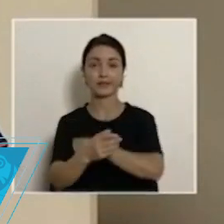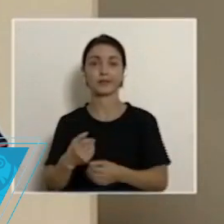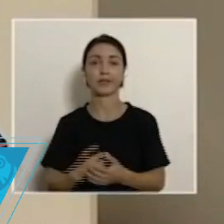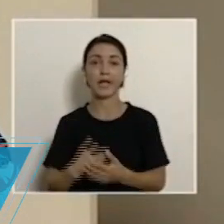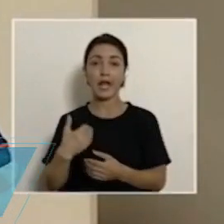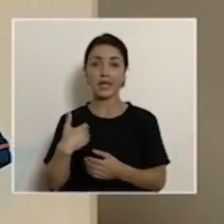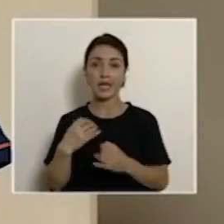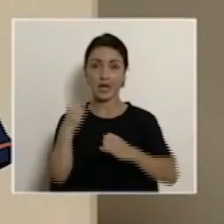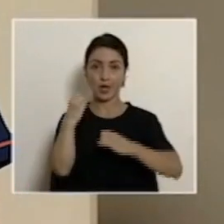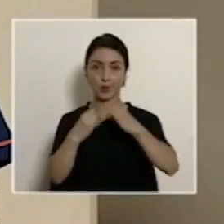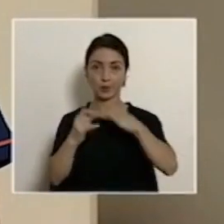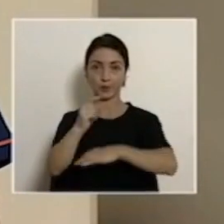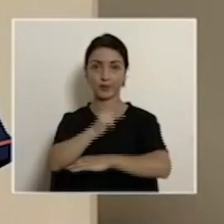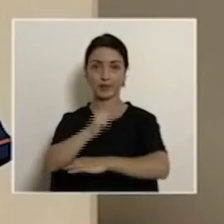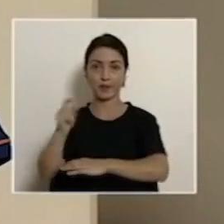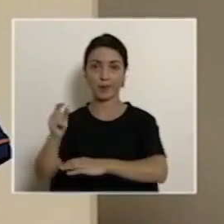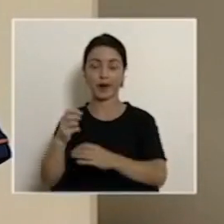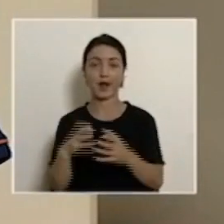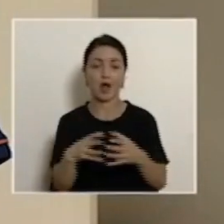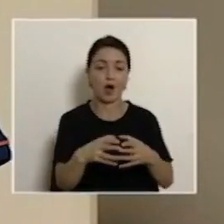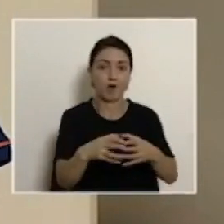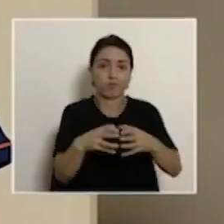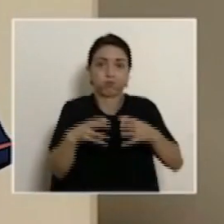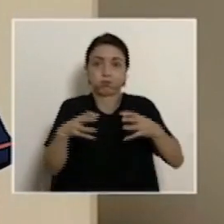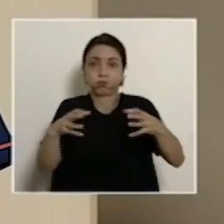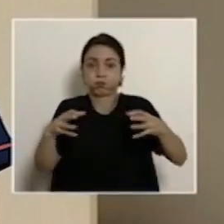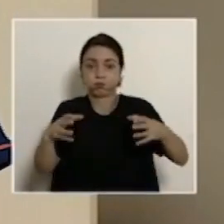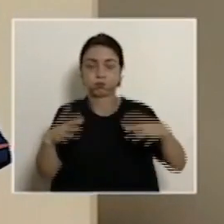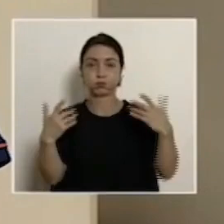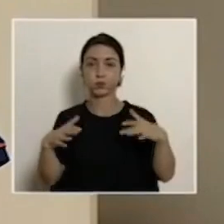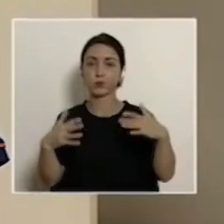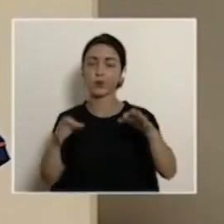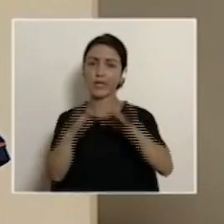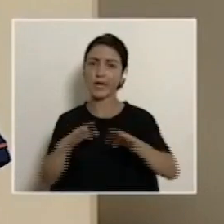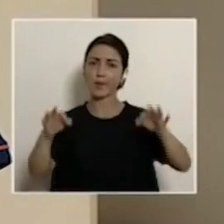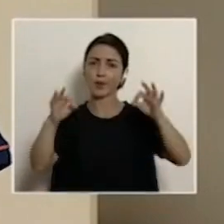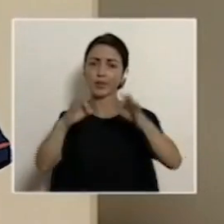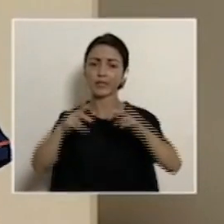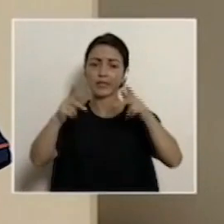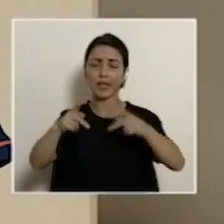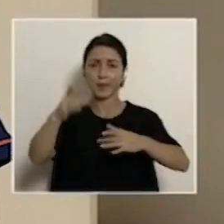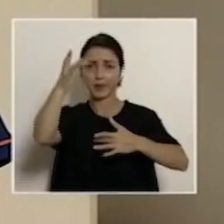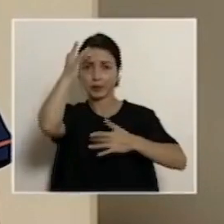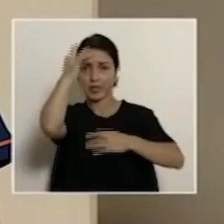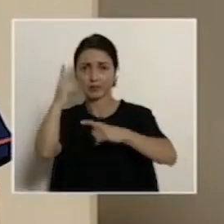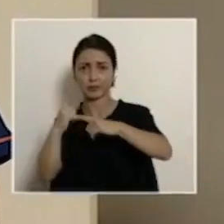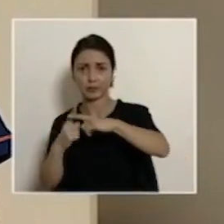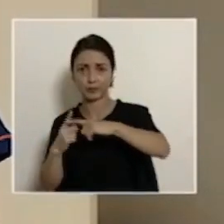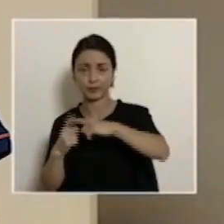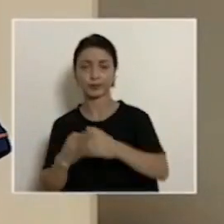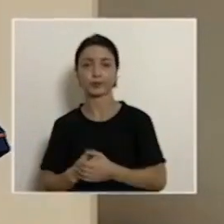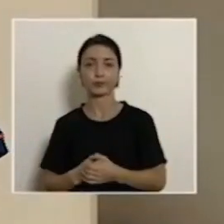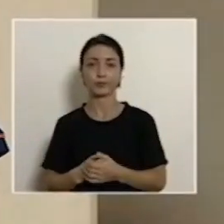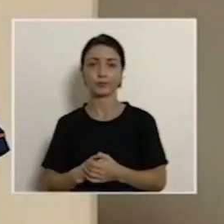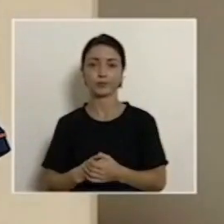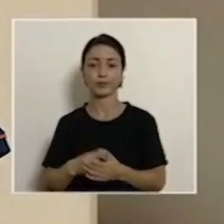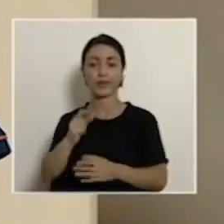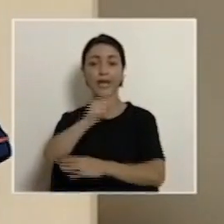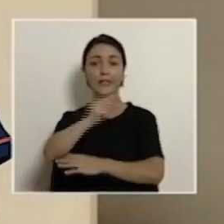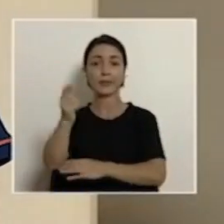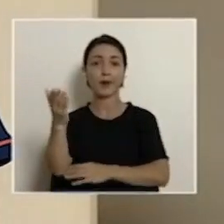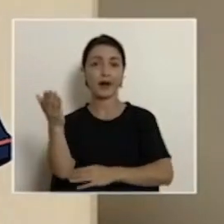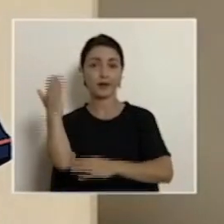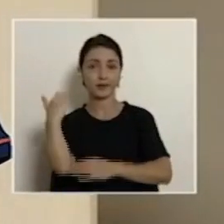durante la última semana un incremento importante de casos en sus territorios. La semana